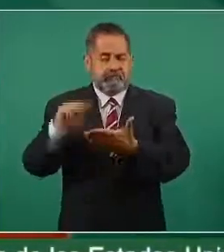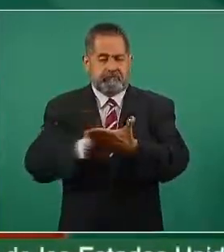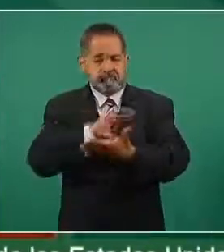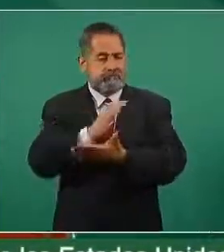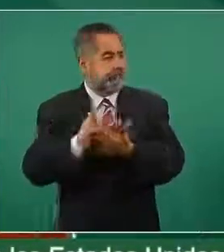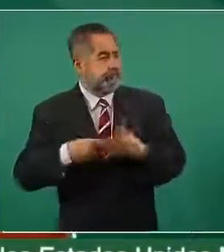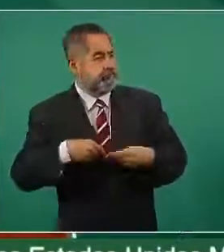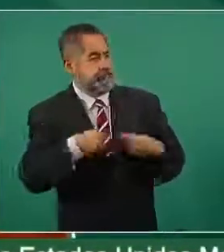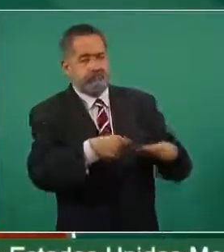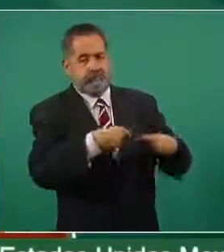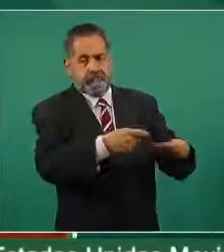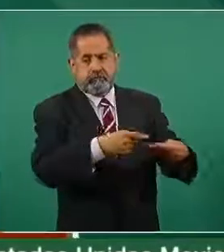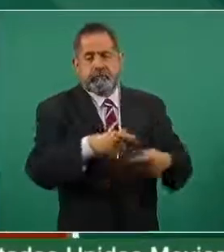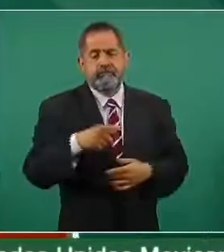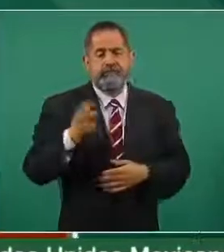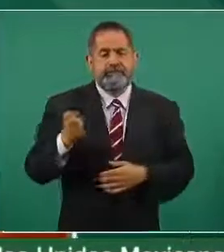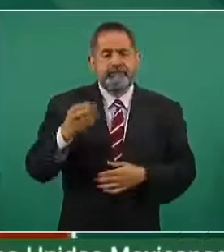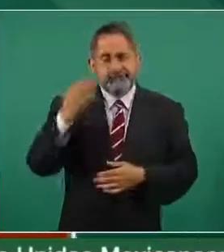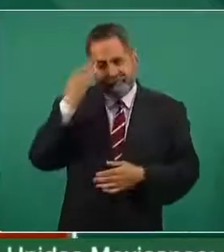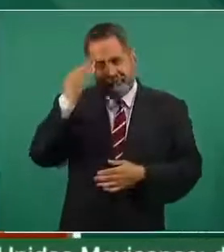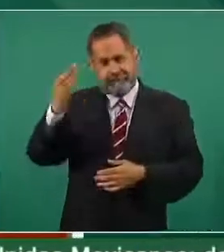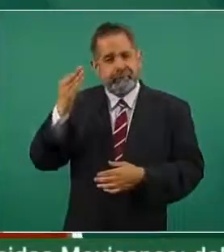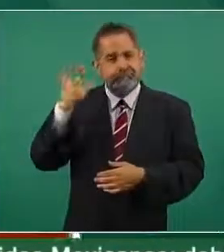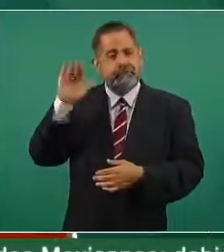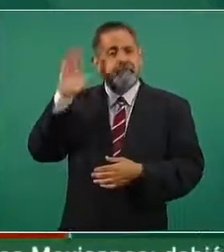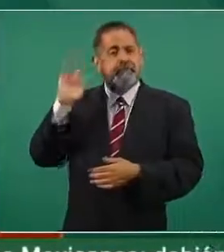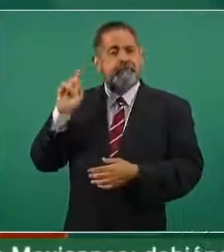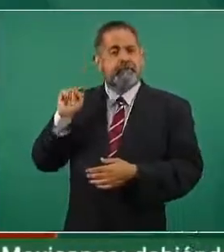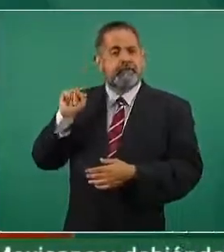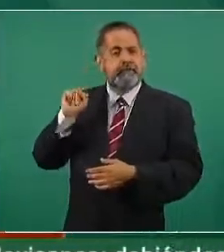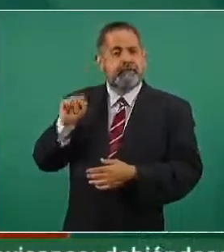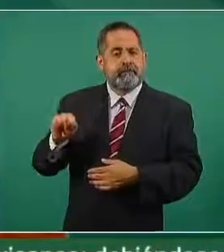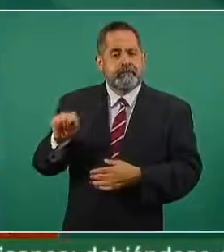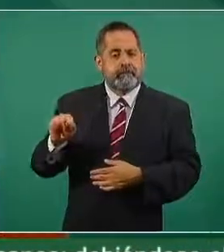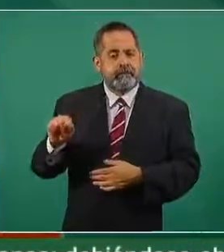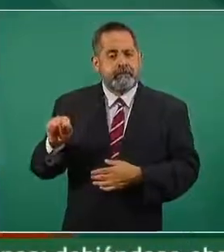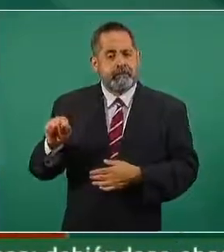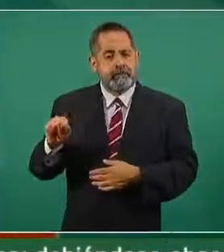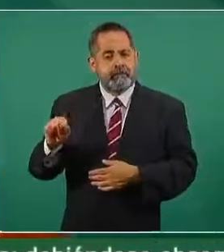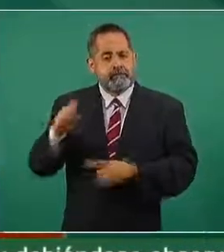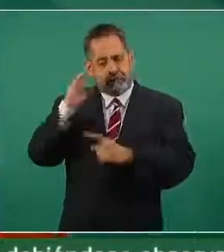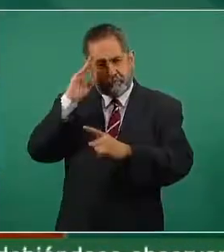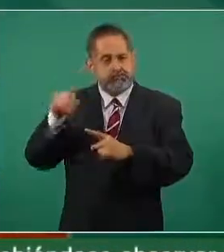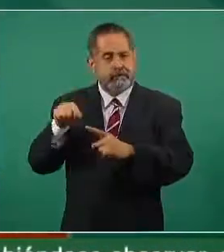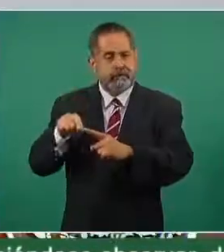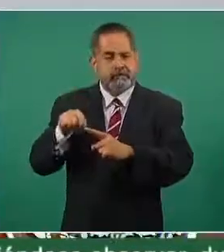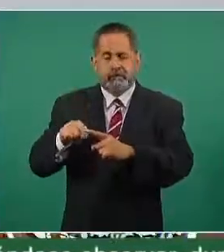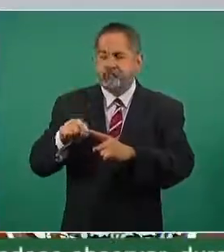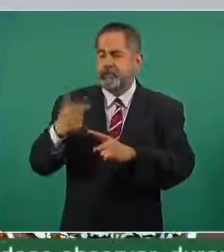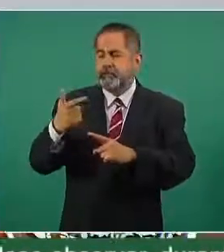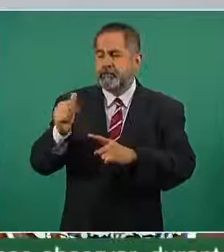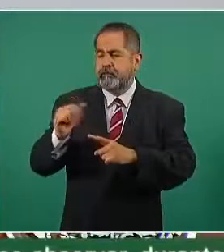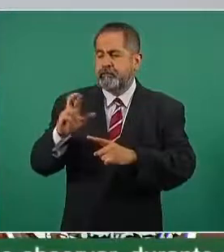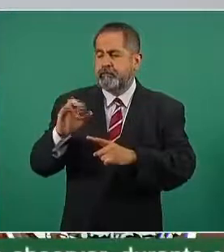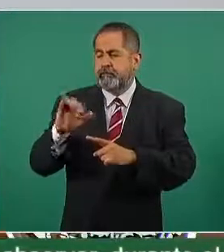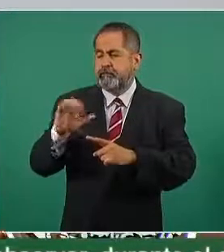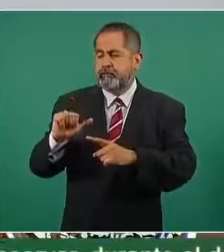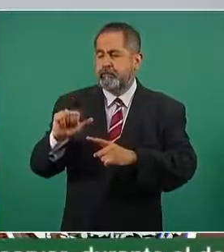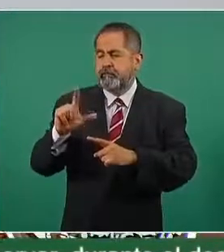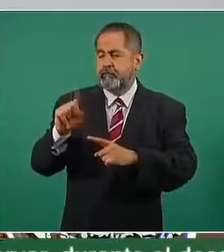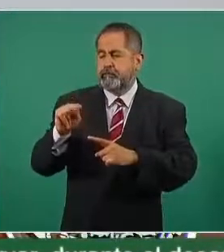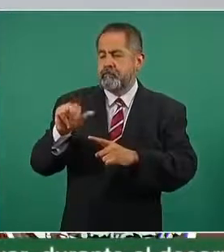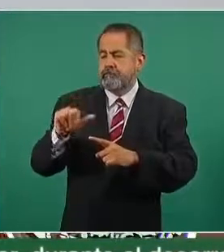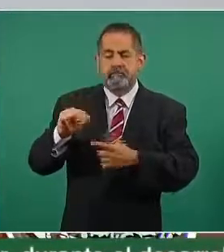en la época del señor García Luna, que